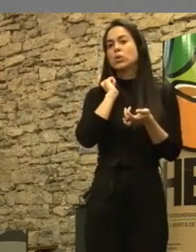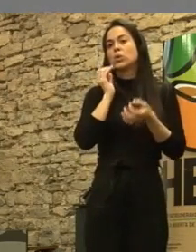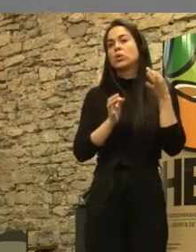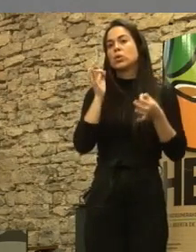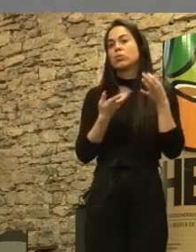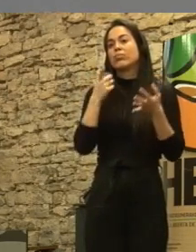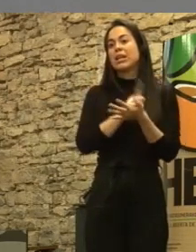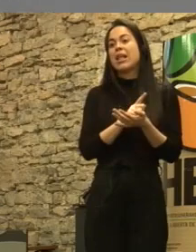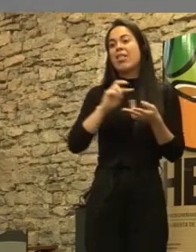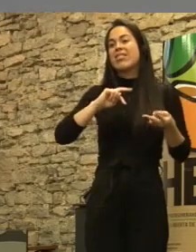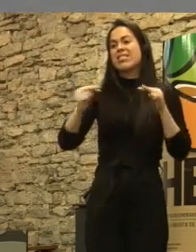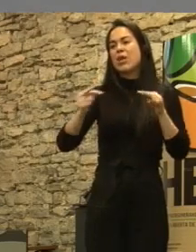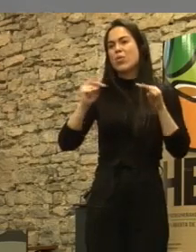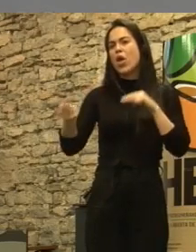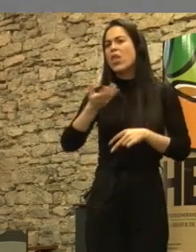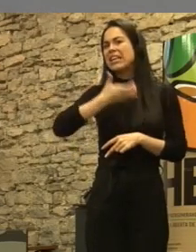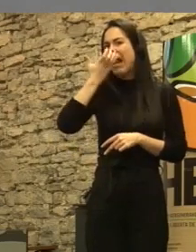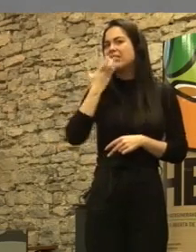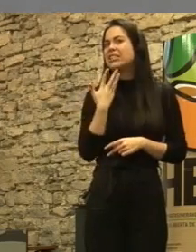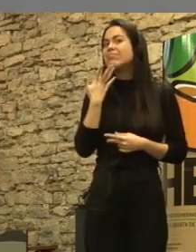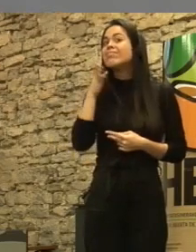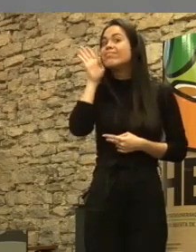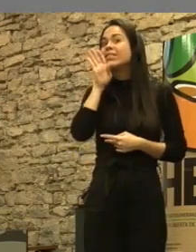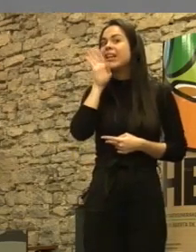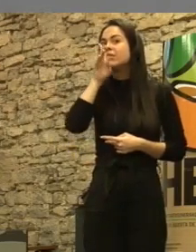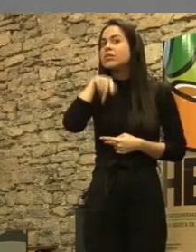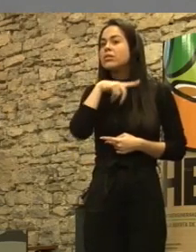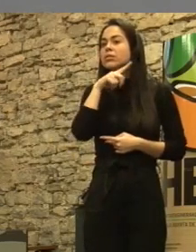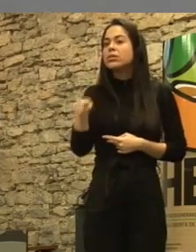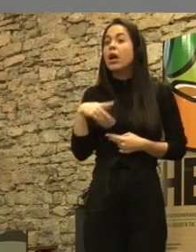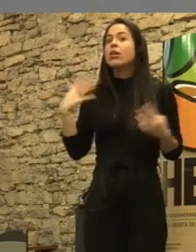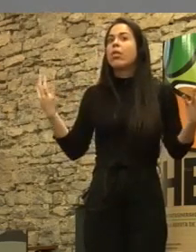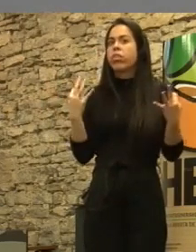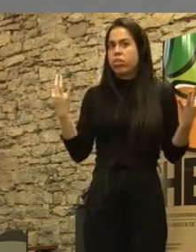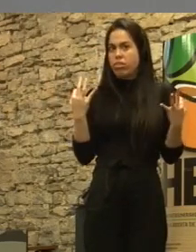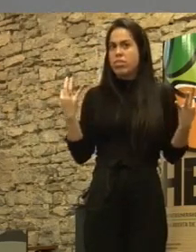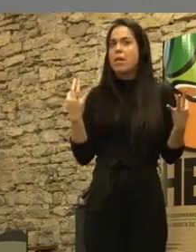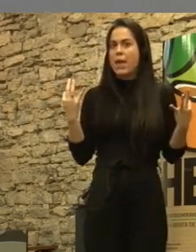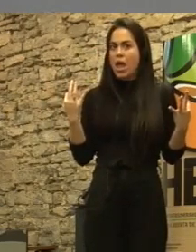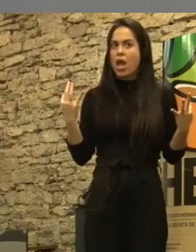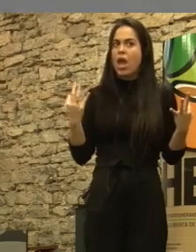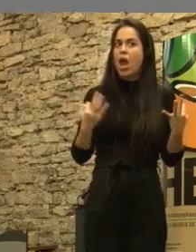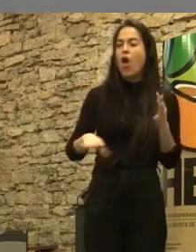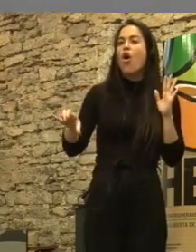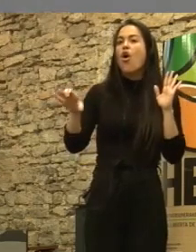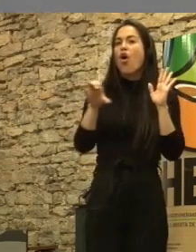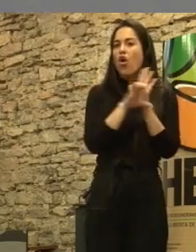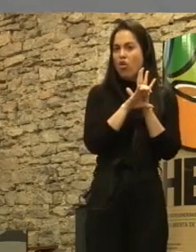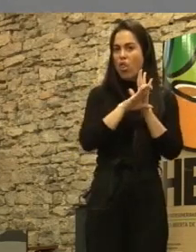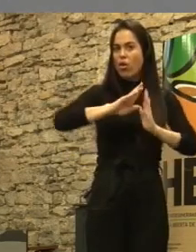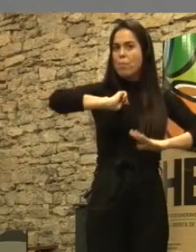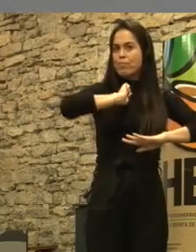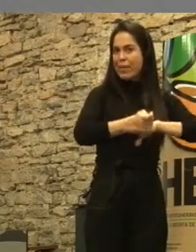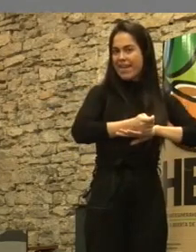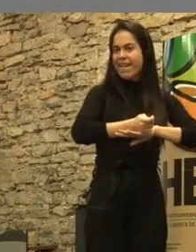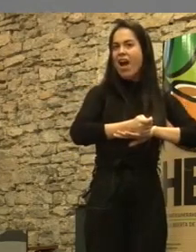que las devociones en caliente son ilegales, con lo cual hay que cambiar el Código Penal, la Ley Orgánica de Seguridad Ciudadana y empezar a tratar a estas personas como seres humanos